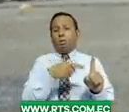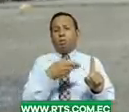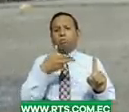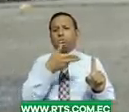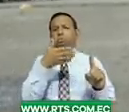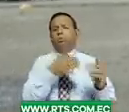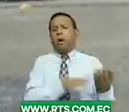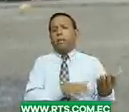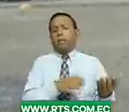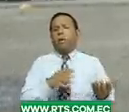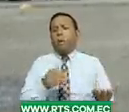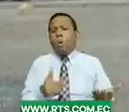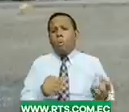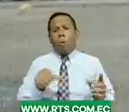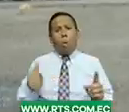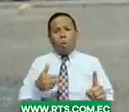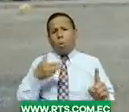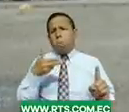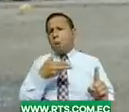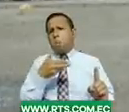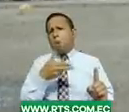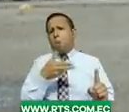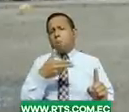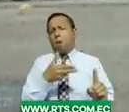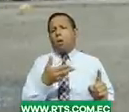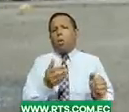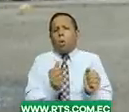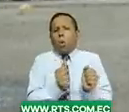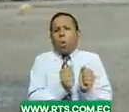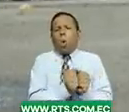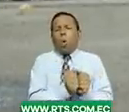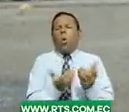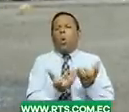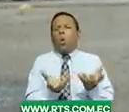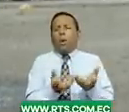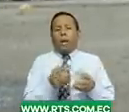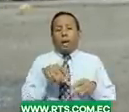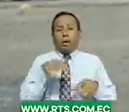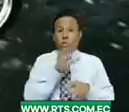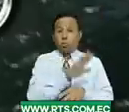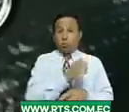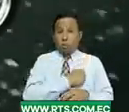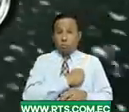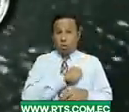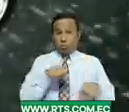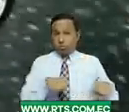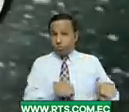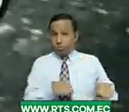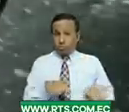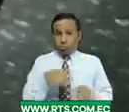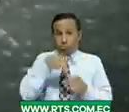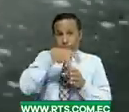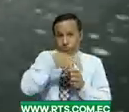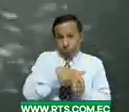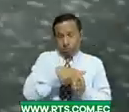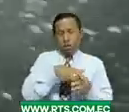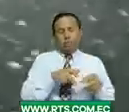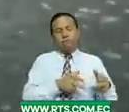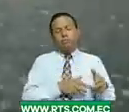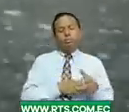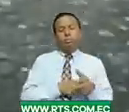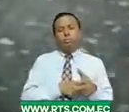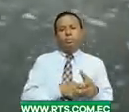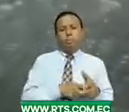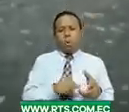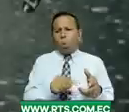en su motocicleta. Quien acabó con su vida fue un conocido que lo sacó de casa supuestamente para